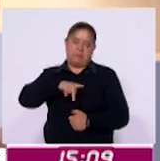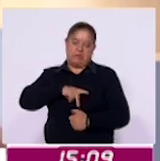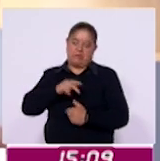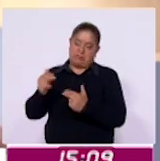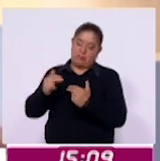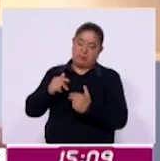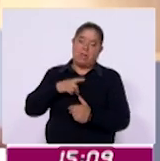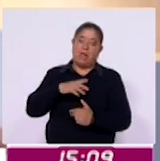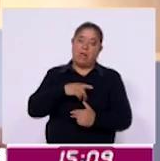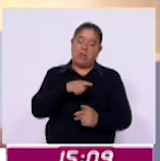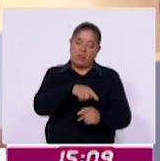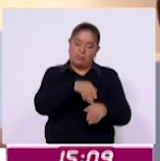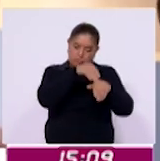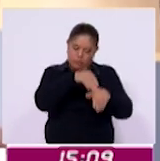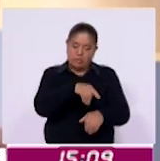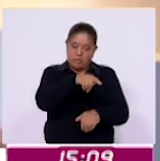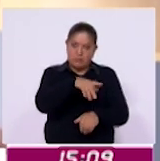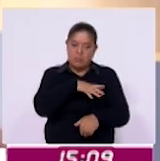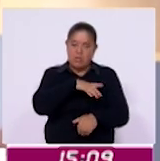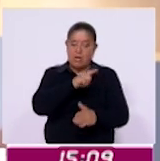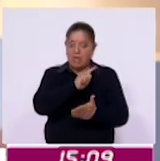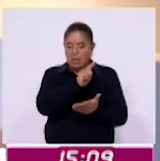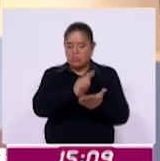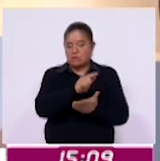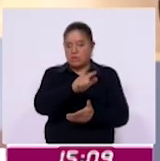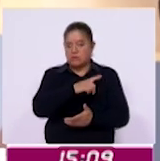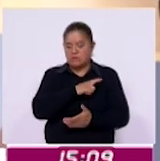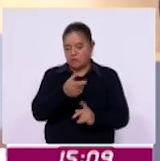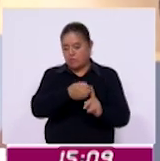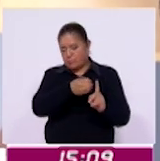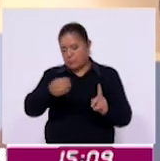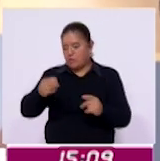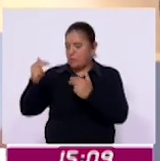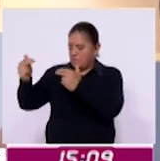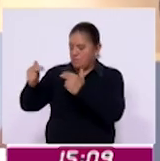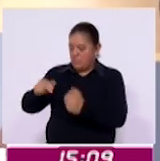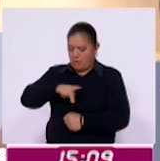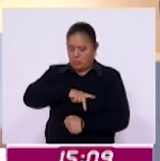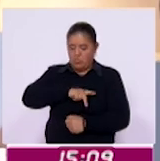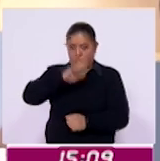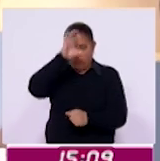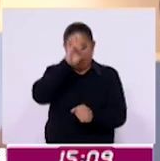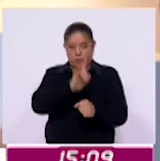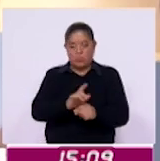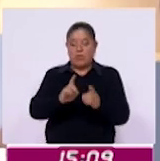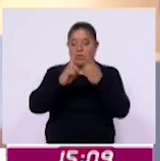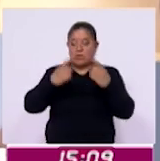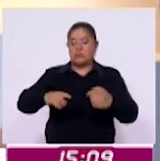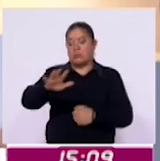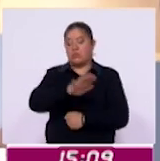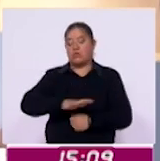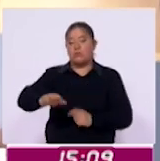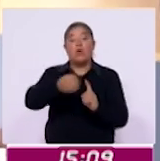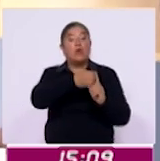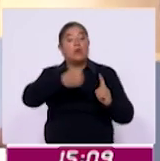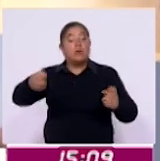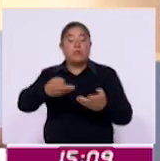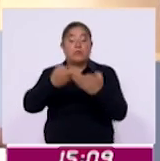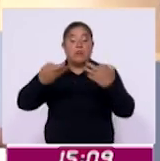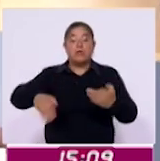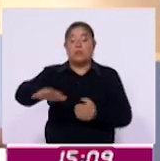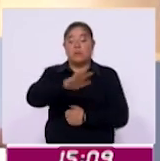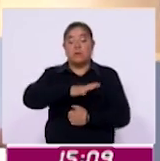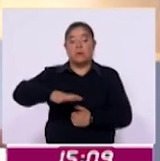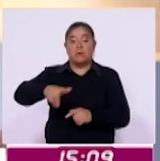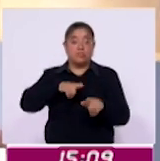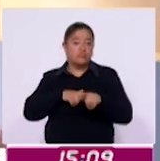en la legislación en materia de protección del patrimonio cultural, desarrollo urbano y ordenamiento territorial vigente, en